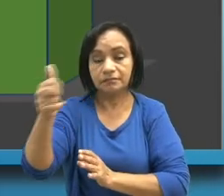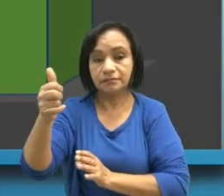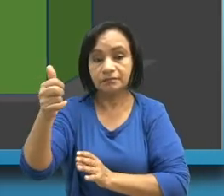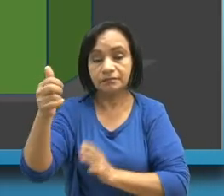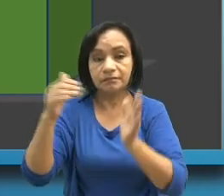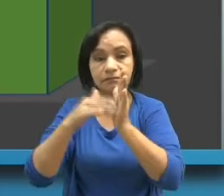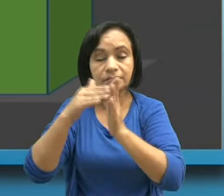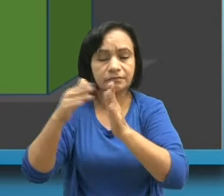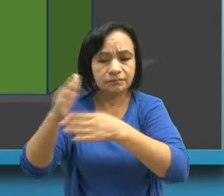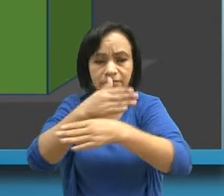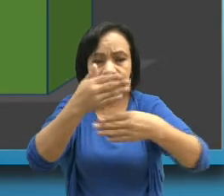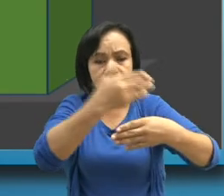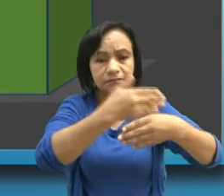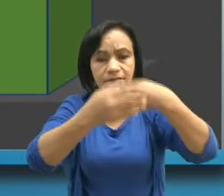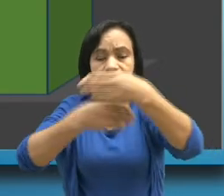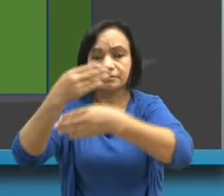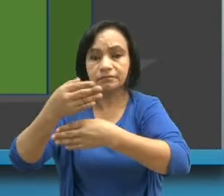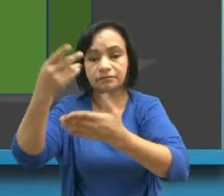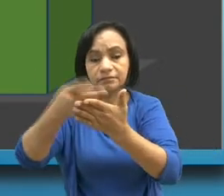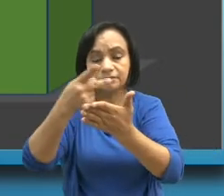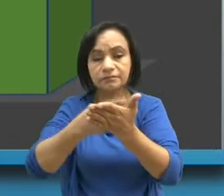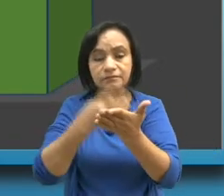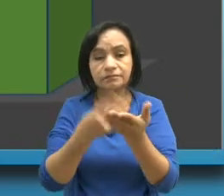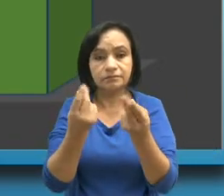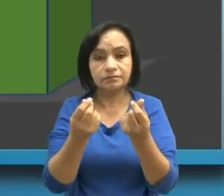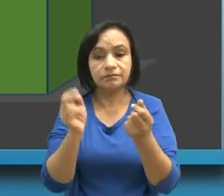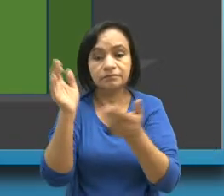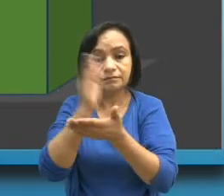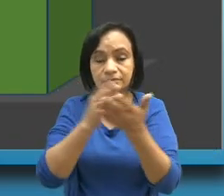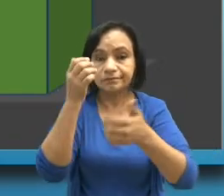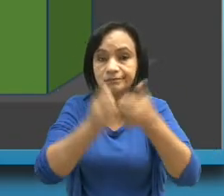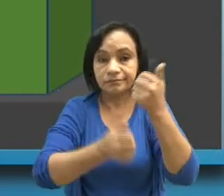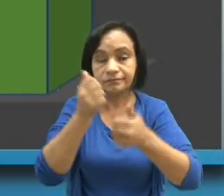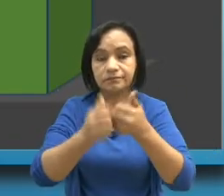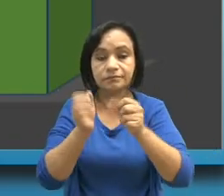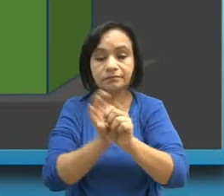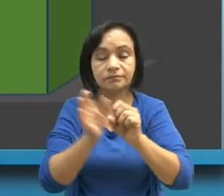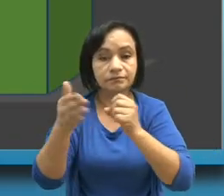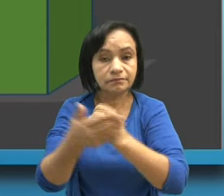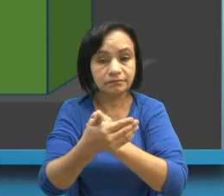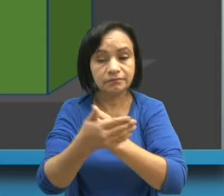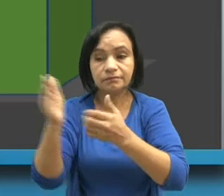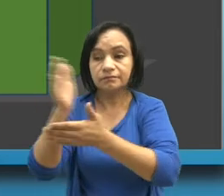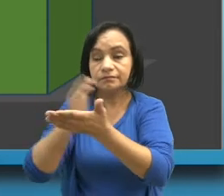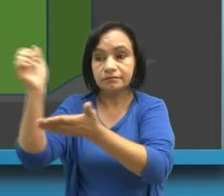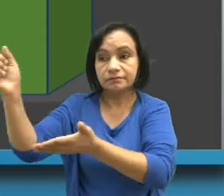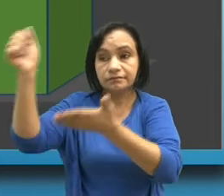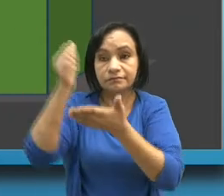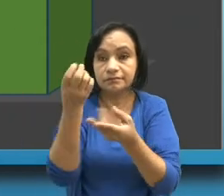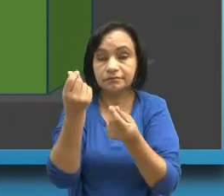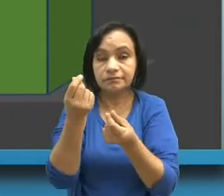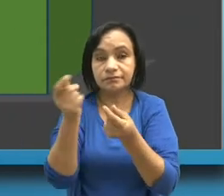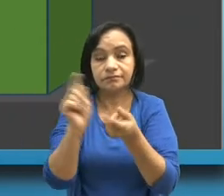en obras físicas, ¿verdad? De ese presupuesto, por algunas razones, tuvimos algunos problemas de pandemia, algún problema con algunos desembolsos, se hizo